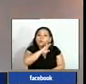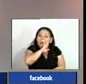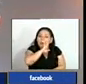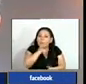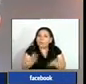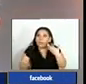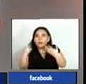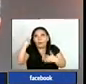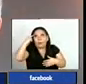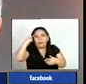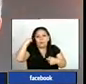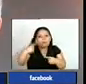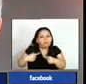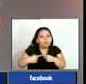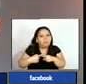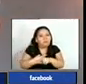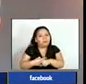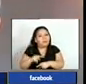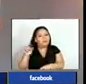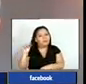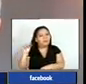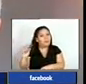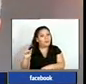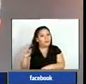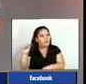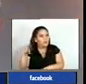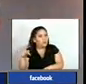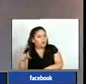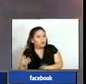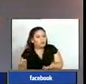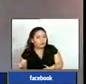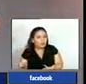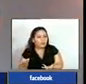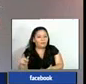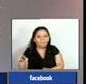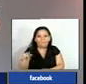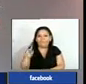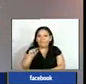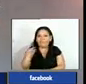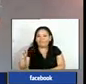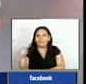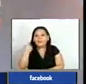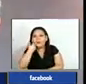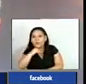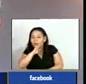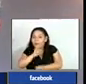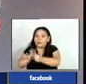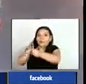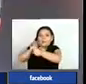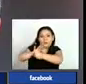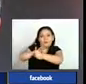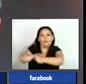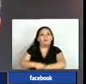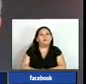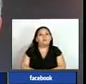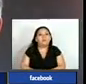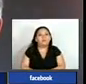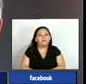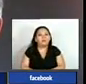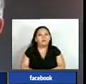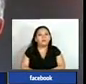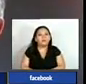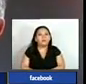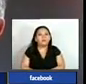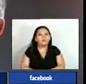confundir con la enfermedad actual, que es la enfermedad del coronavirus, y